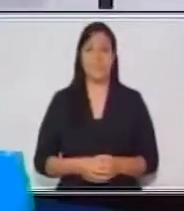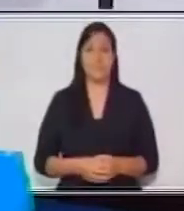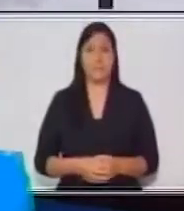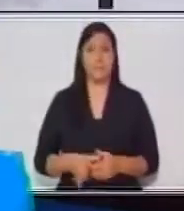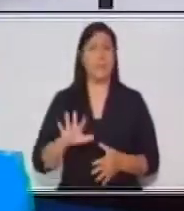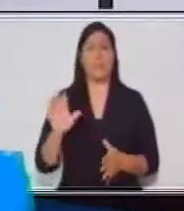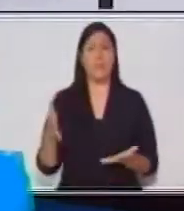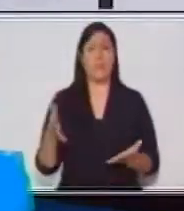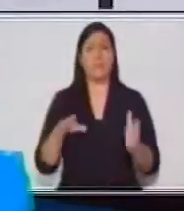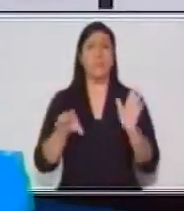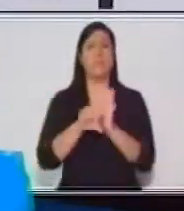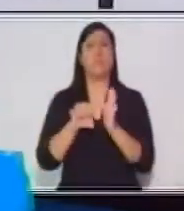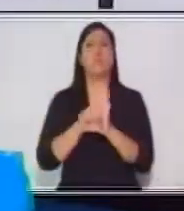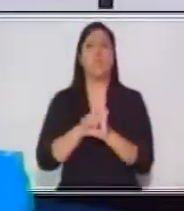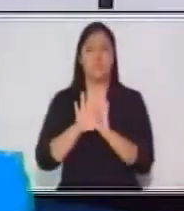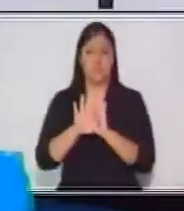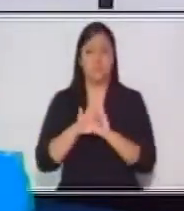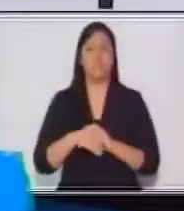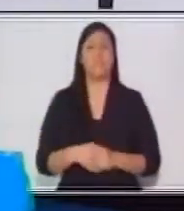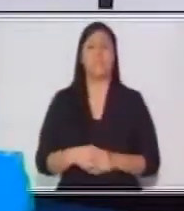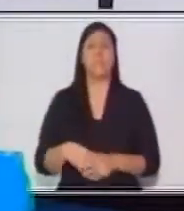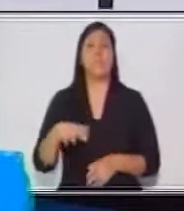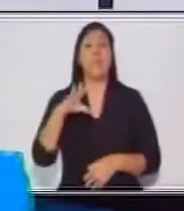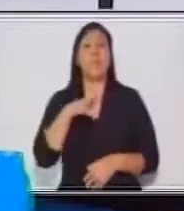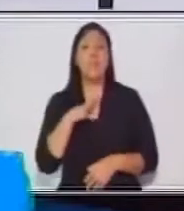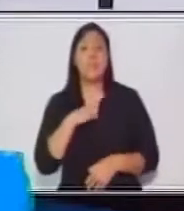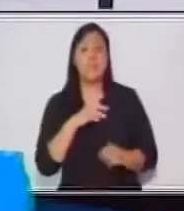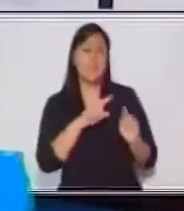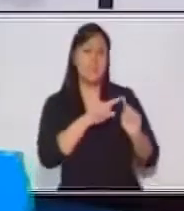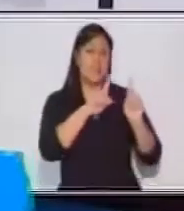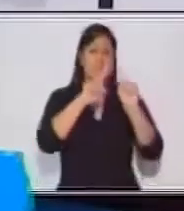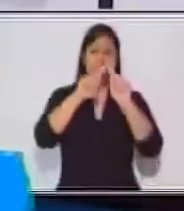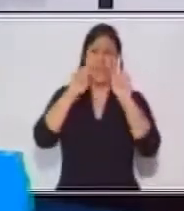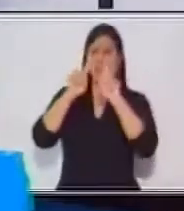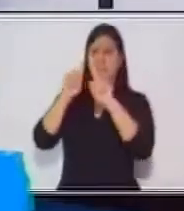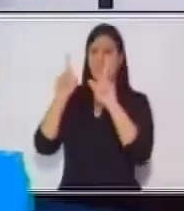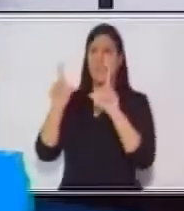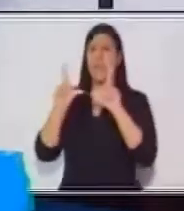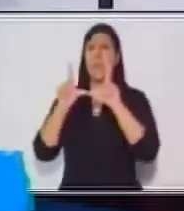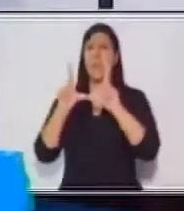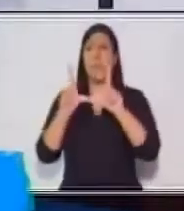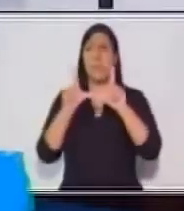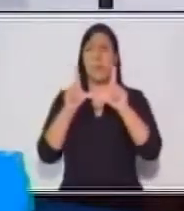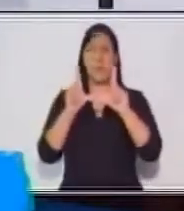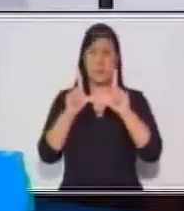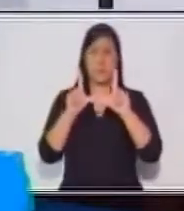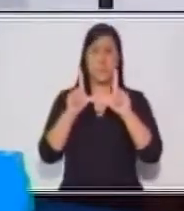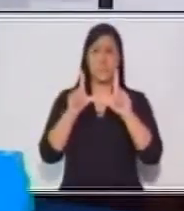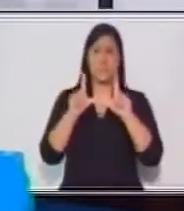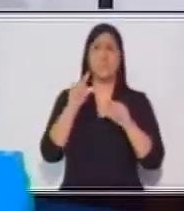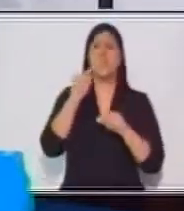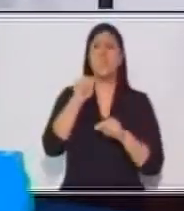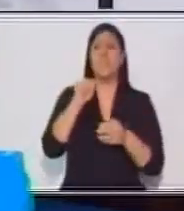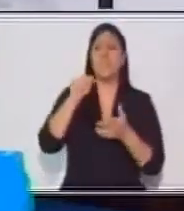Por ejemplo, se tiene varios cuadriláteros cuya área es de 6